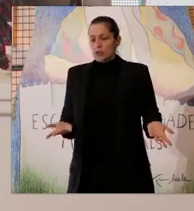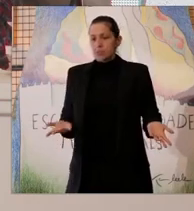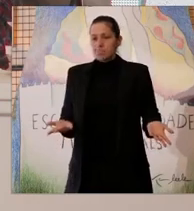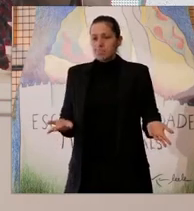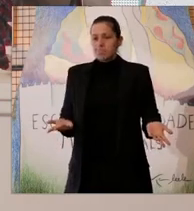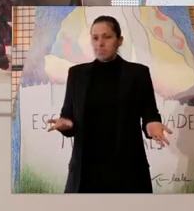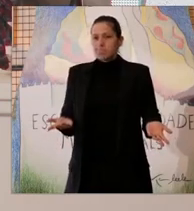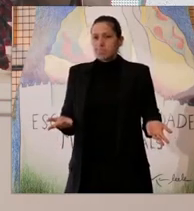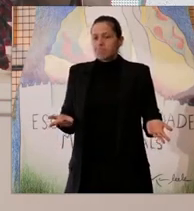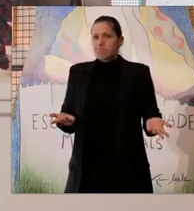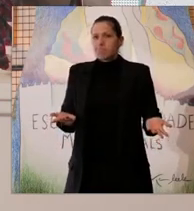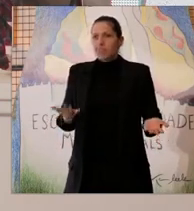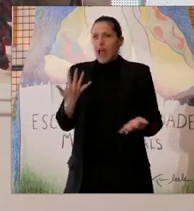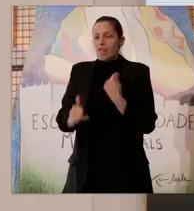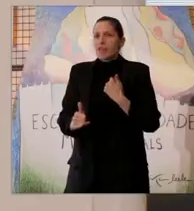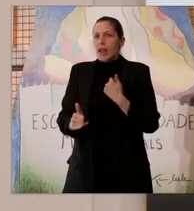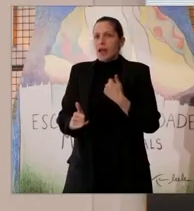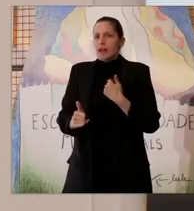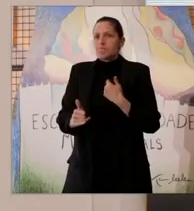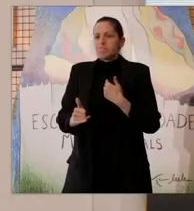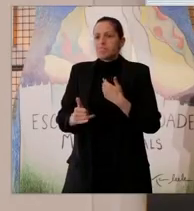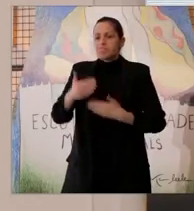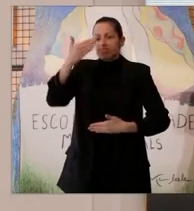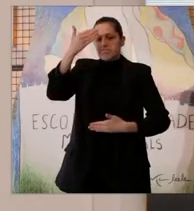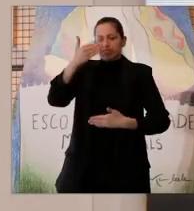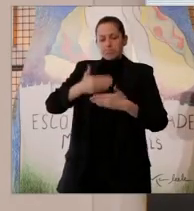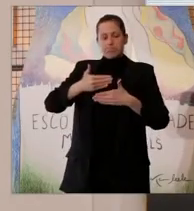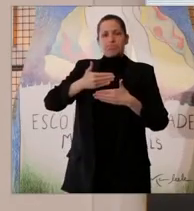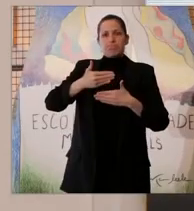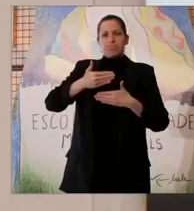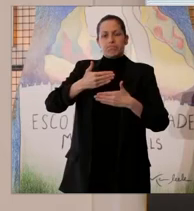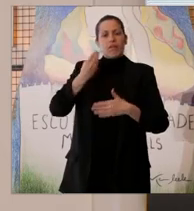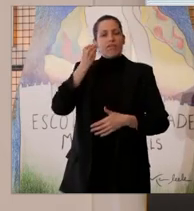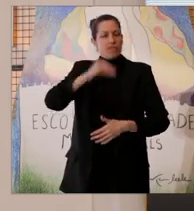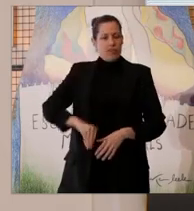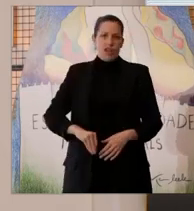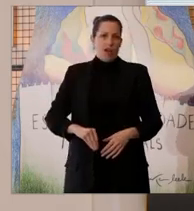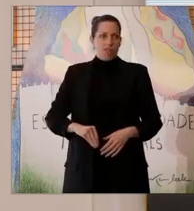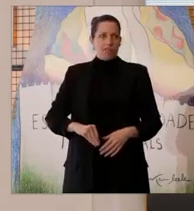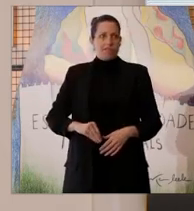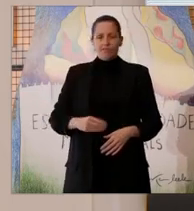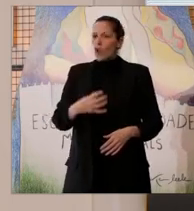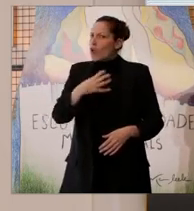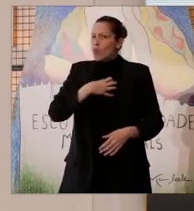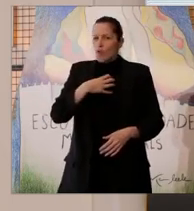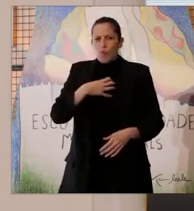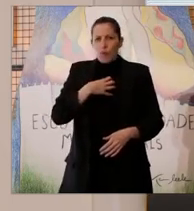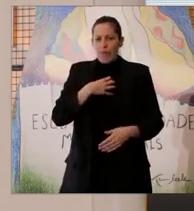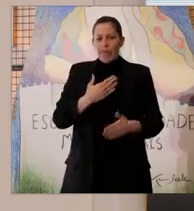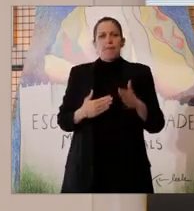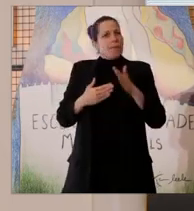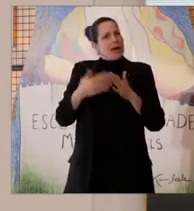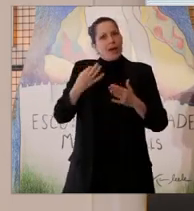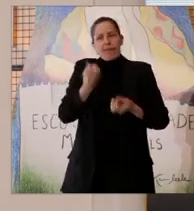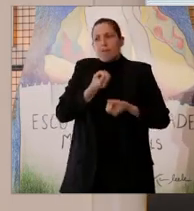Entonces tenemos un problema como sociedad pero los medios no pueden parar de informar de eso Mira hace dos semanas me